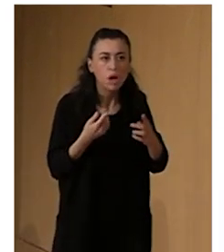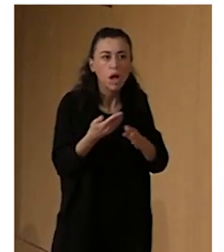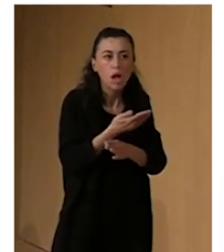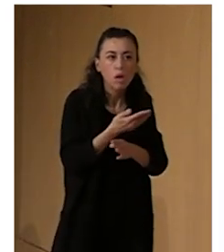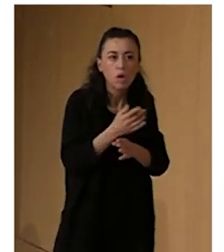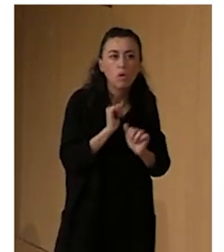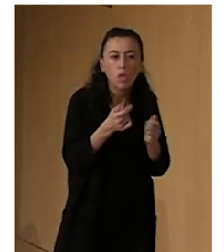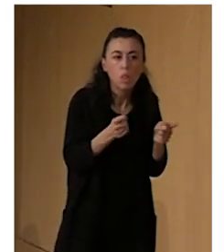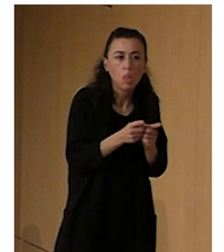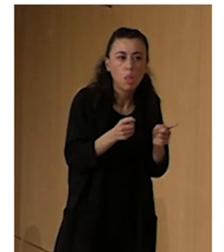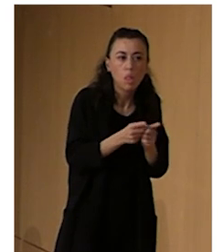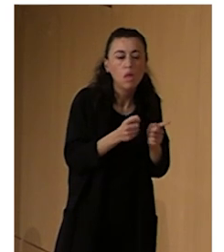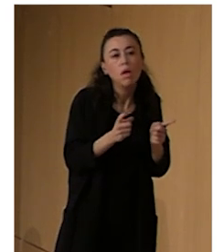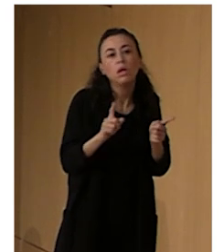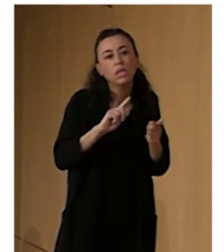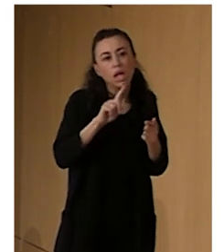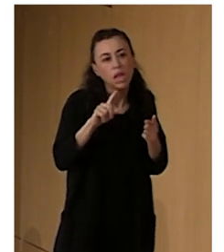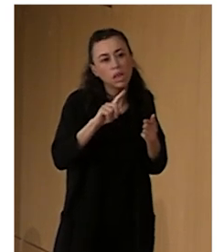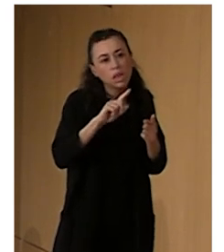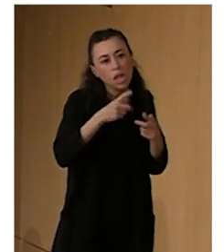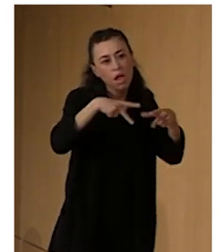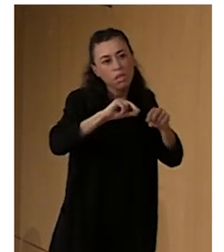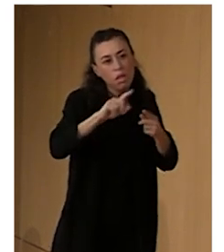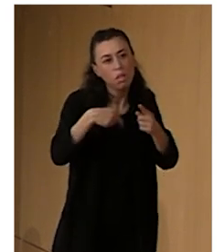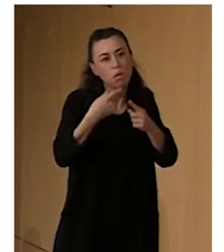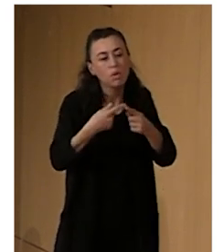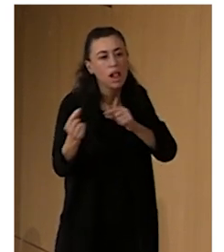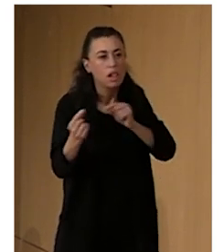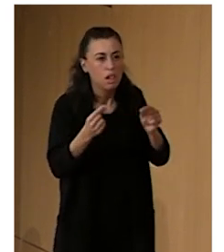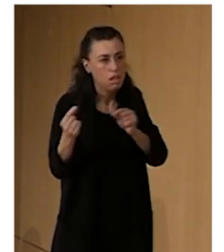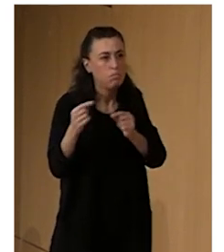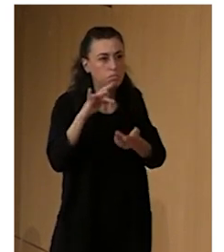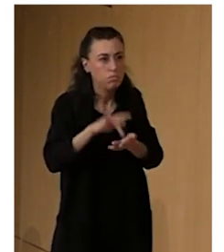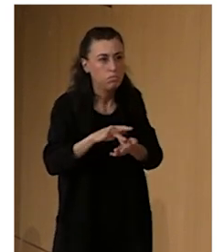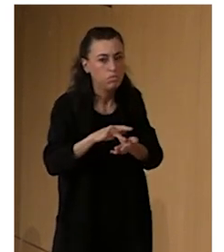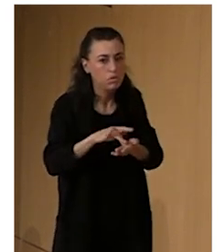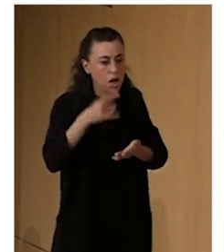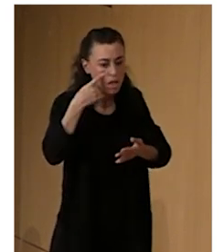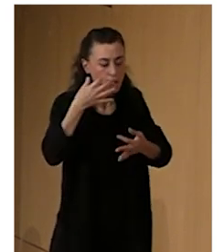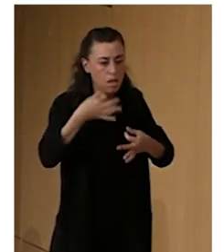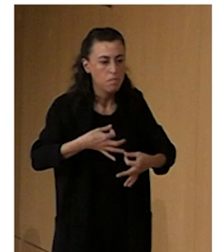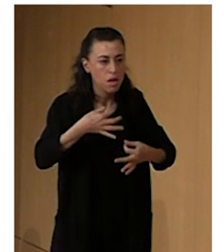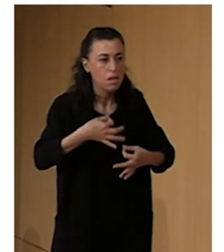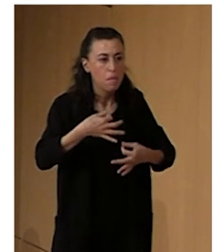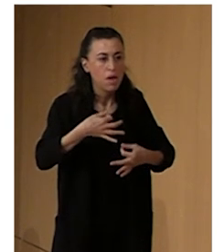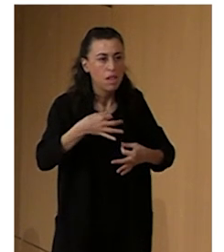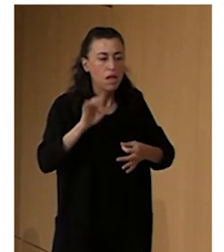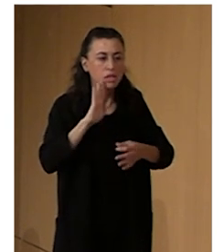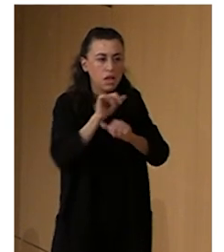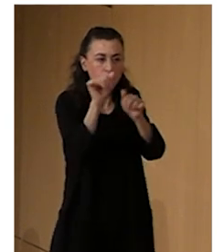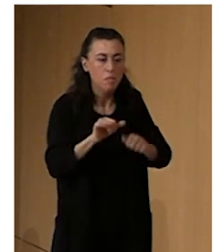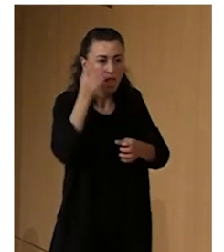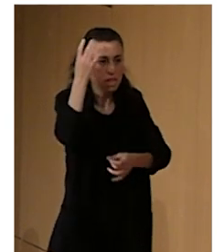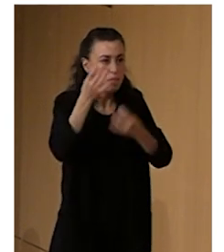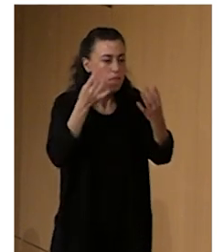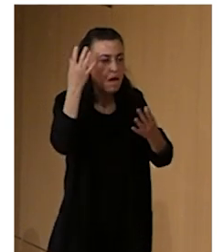el cierre se lleva a cabo el debate y es donde realmente descubrimos lo interesante de este formato de